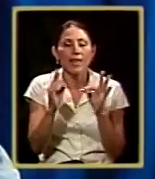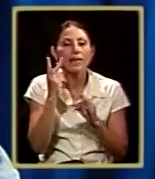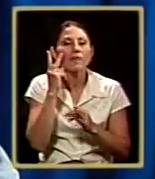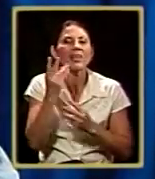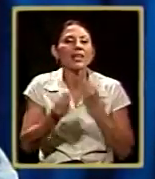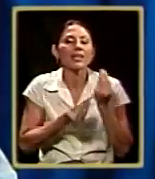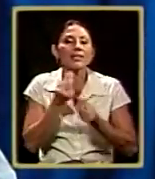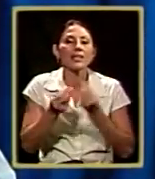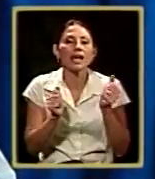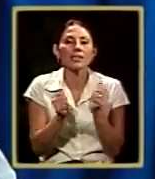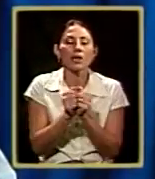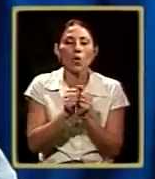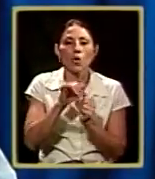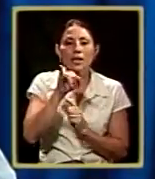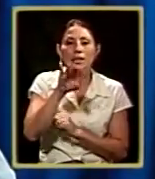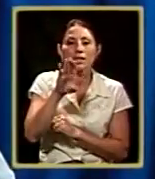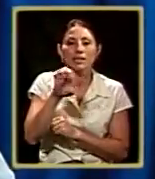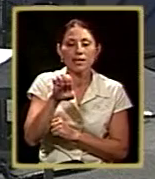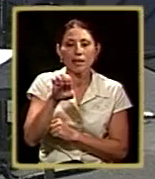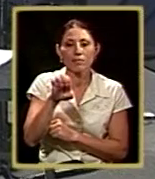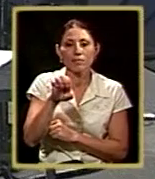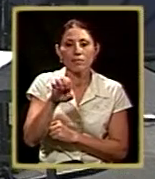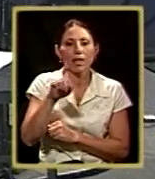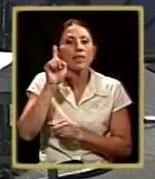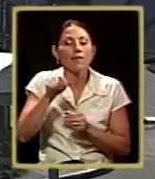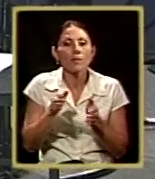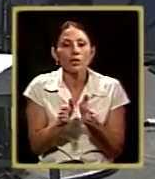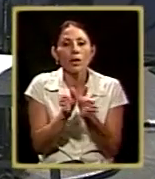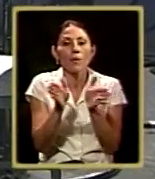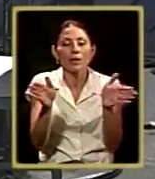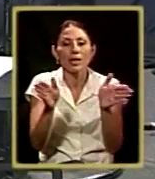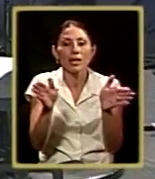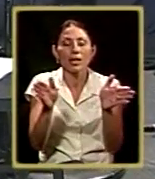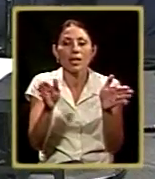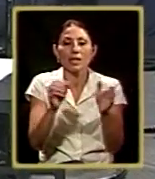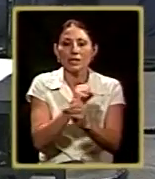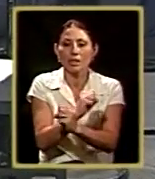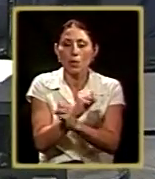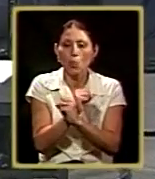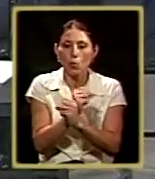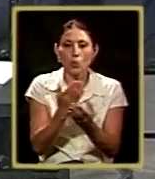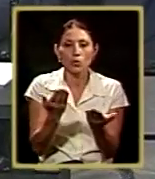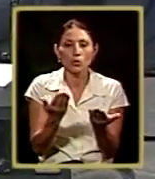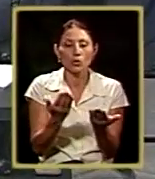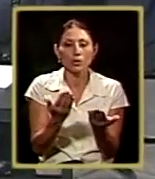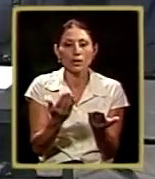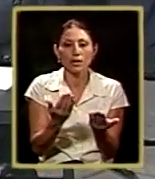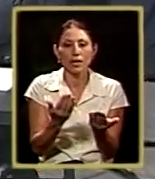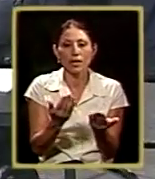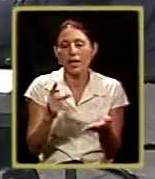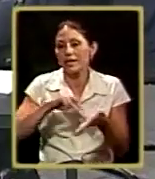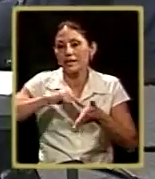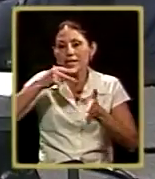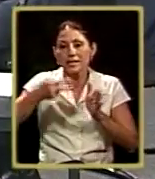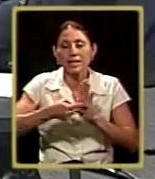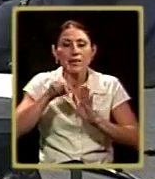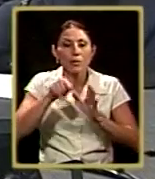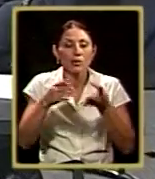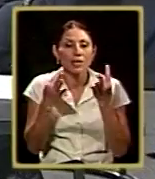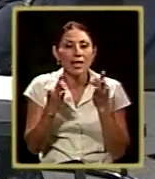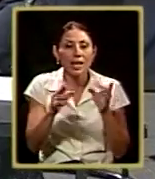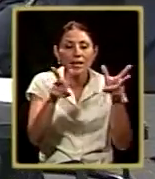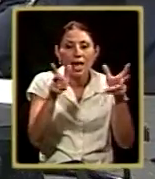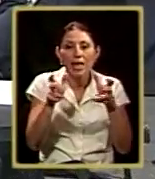se hace con el ICE, hay que abrir los seguros, es decir, hay que tratar de atraer